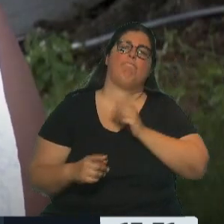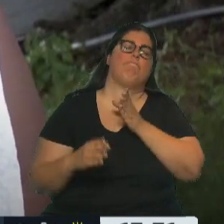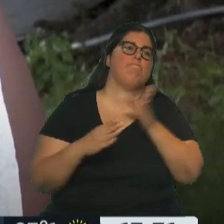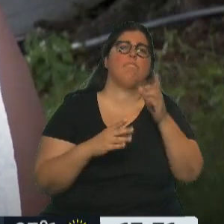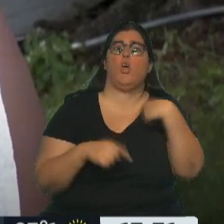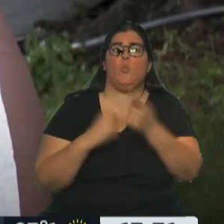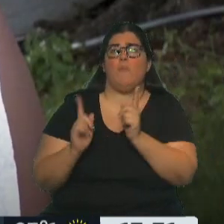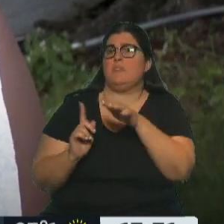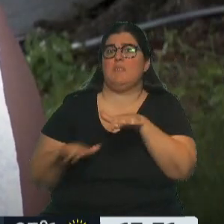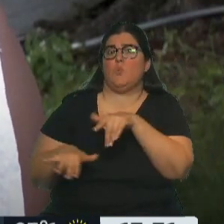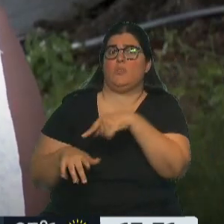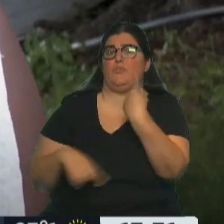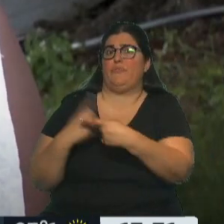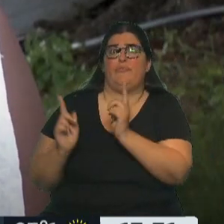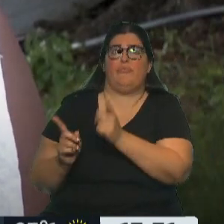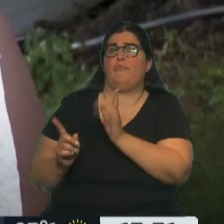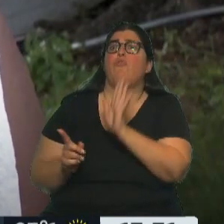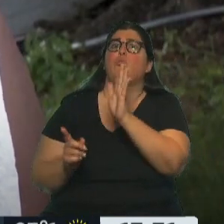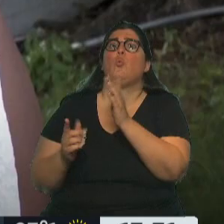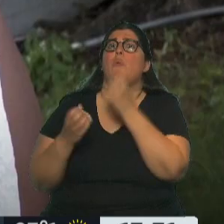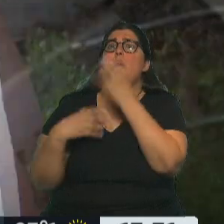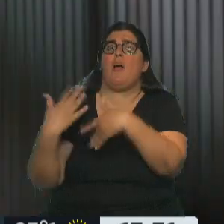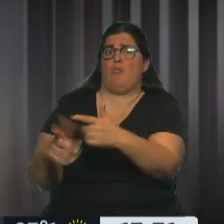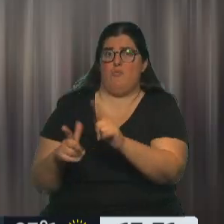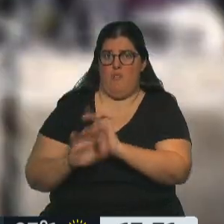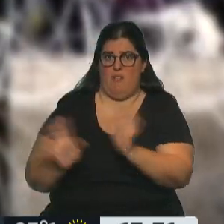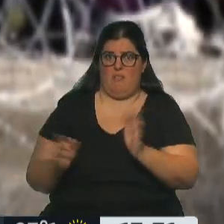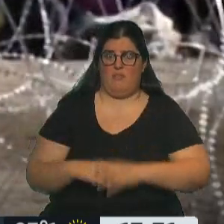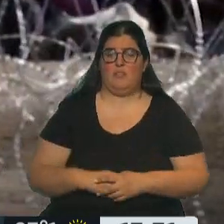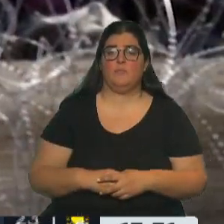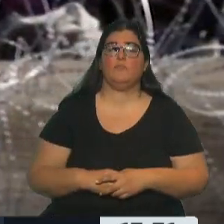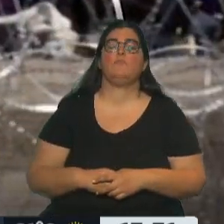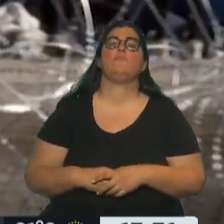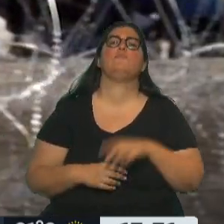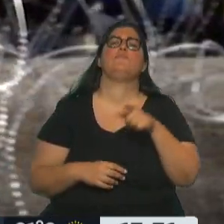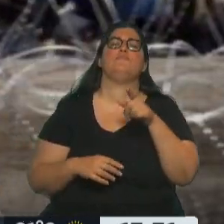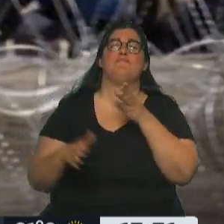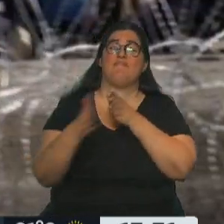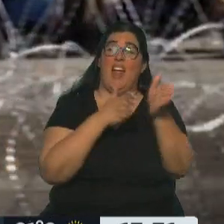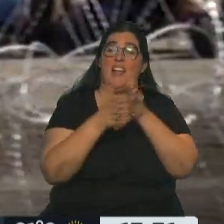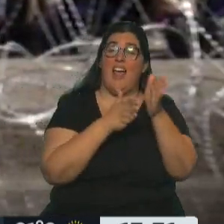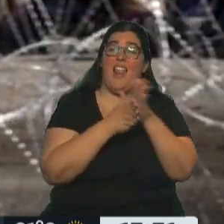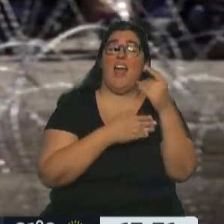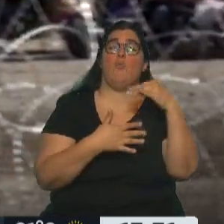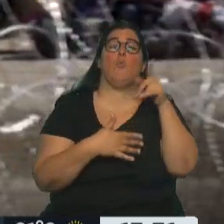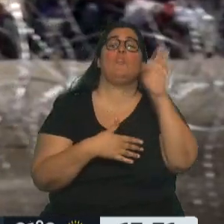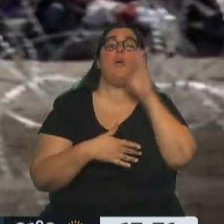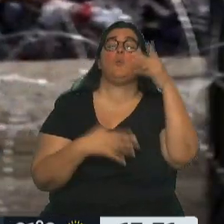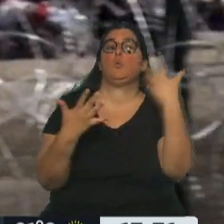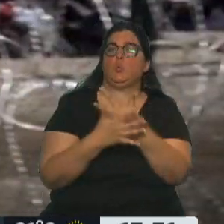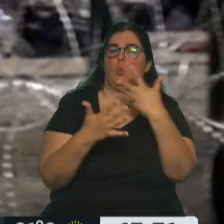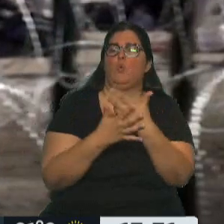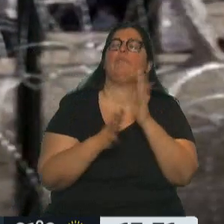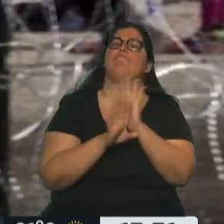en lo mismo. No hay futuro, no hay futuro. La crisis migratoria que sufre Estados Unidos también llevó a